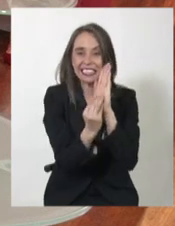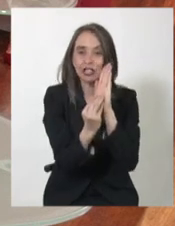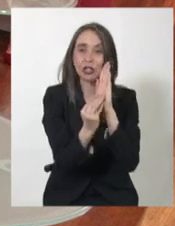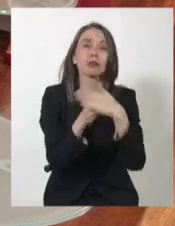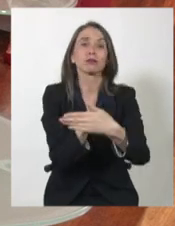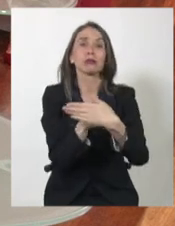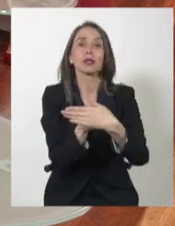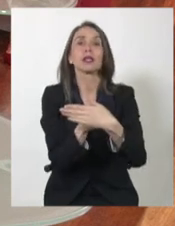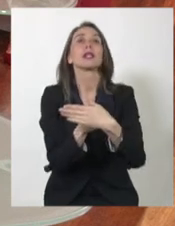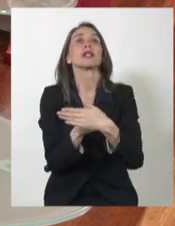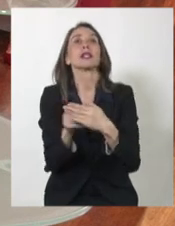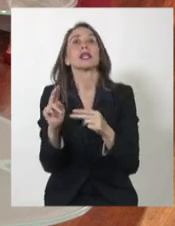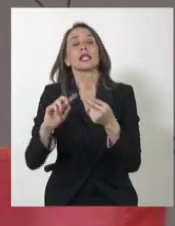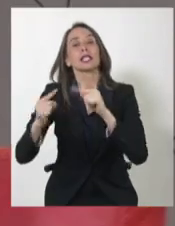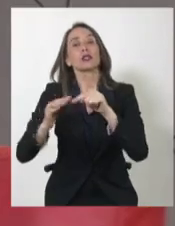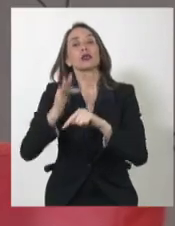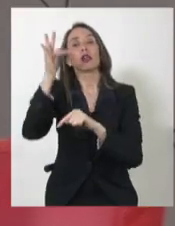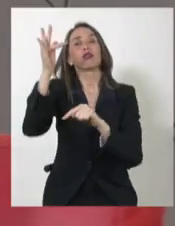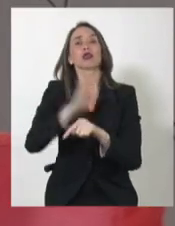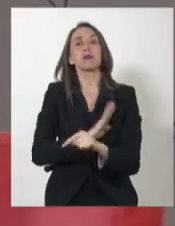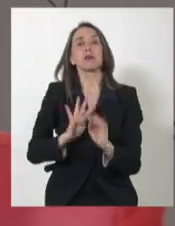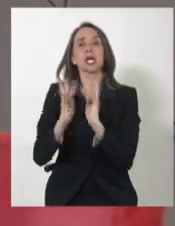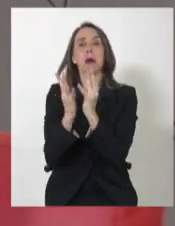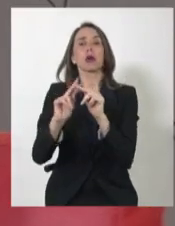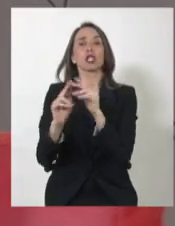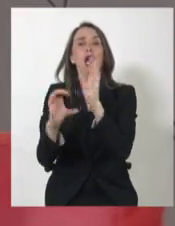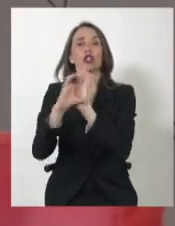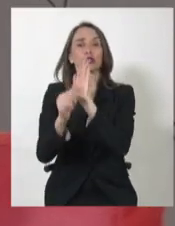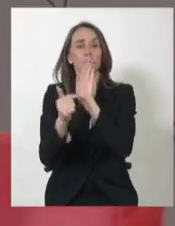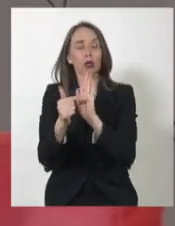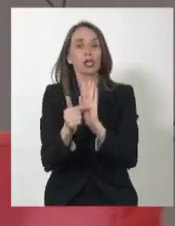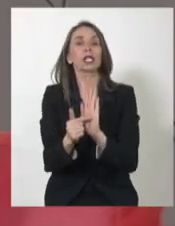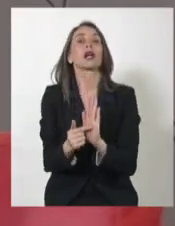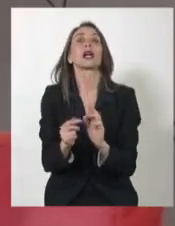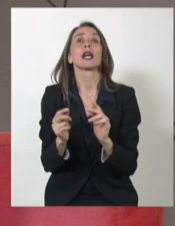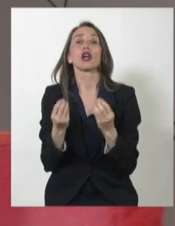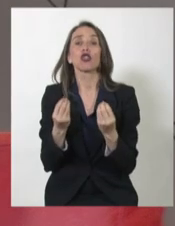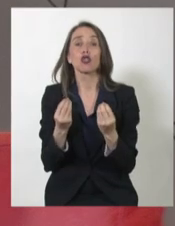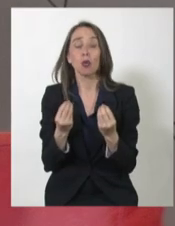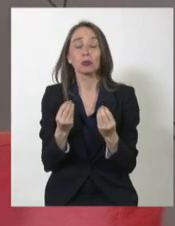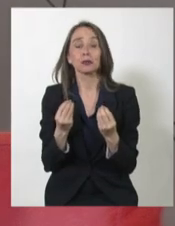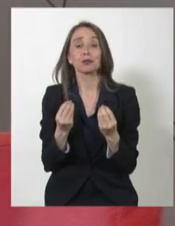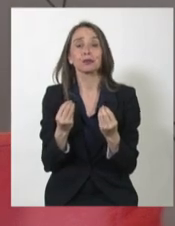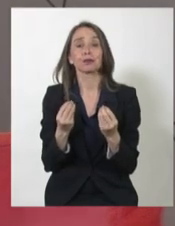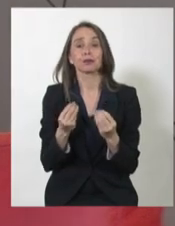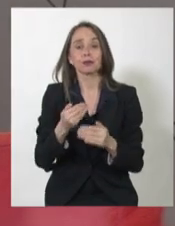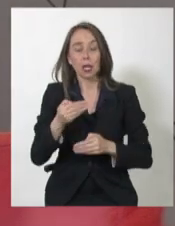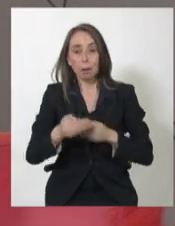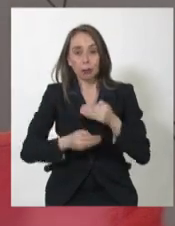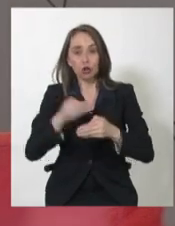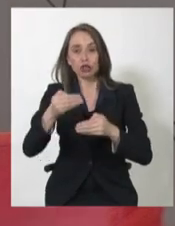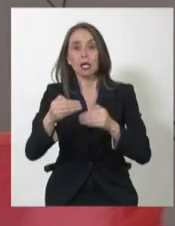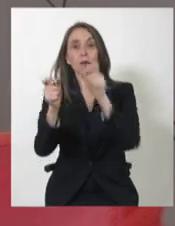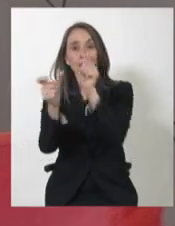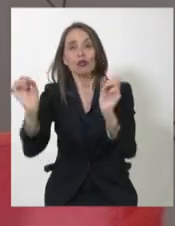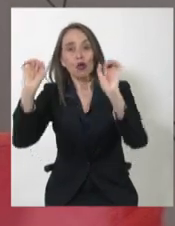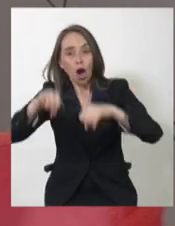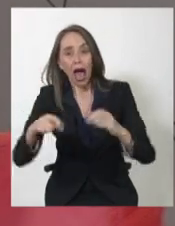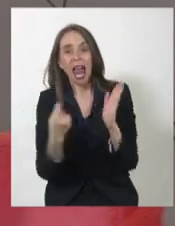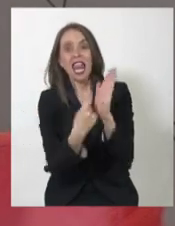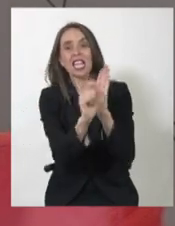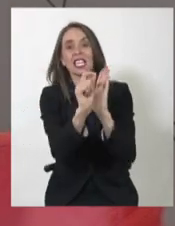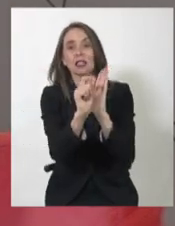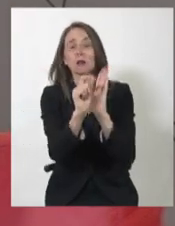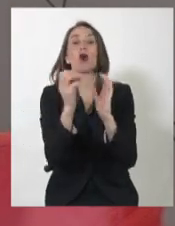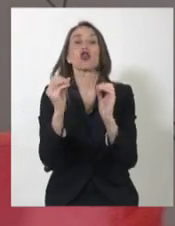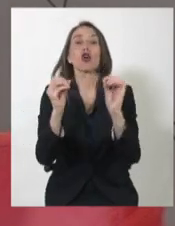que lo discuta la constituyente futura, ¿no? Pero el tema es la legitimidad de procedimental y de conformación